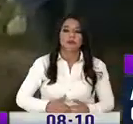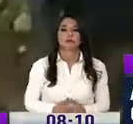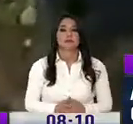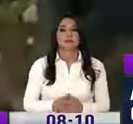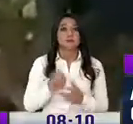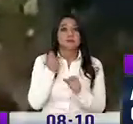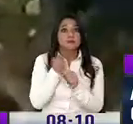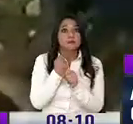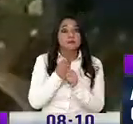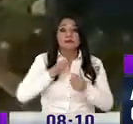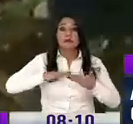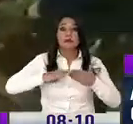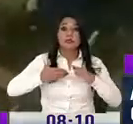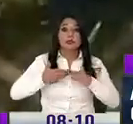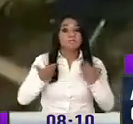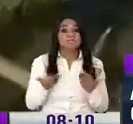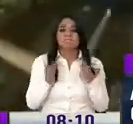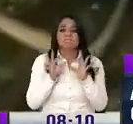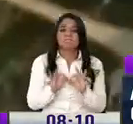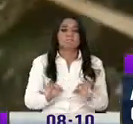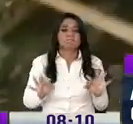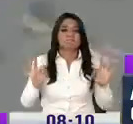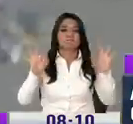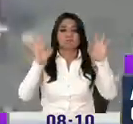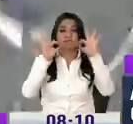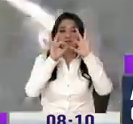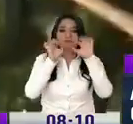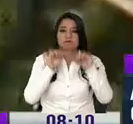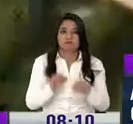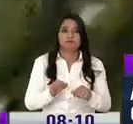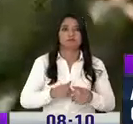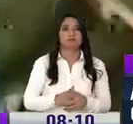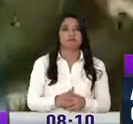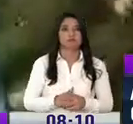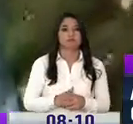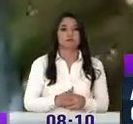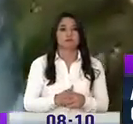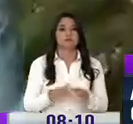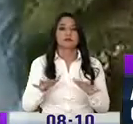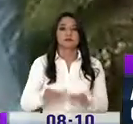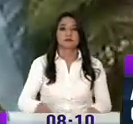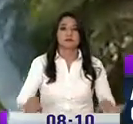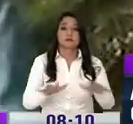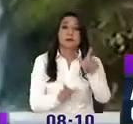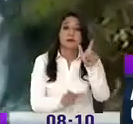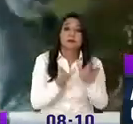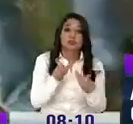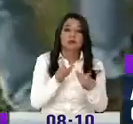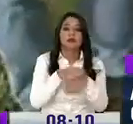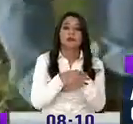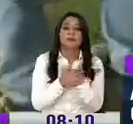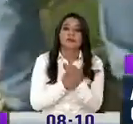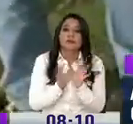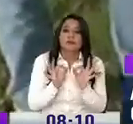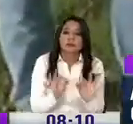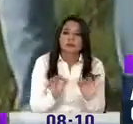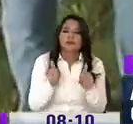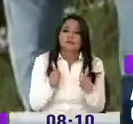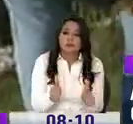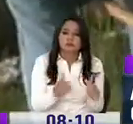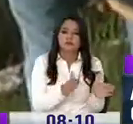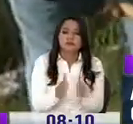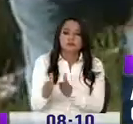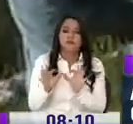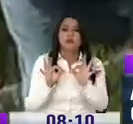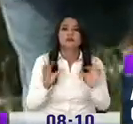trabajo comunitario es muy importante para que en territorio la gente se apropie de las medidas